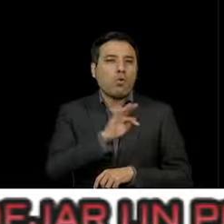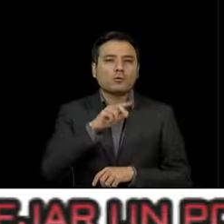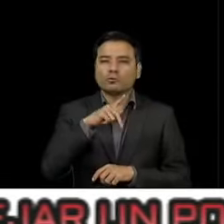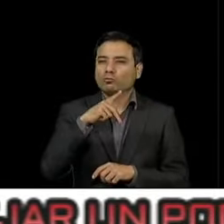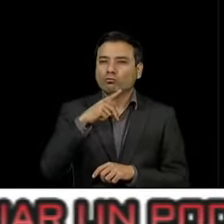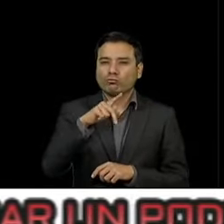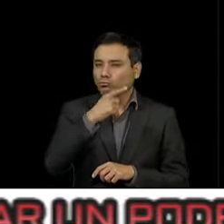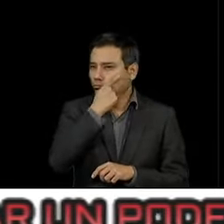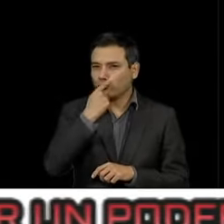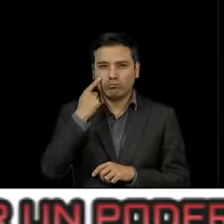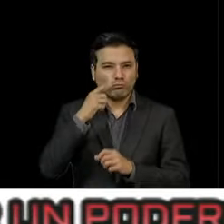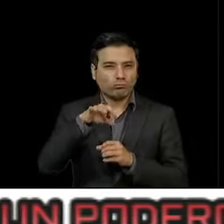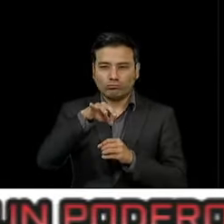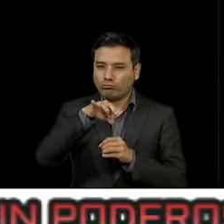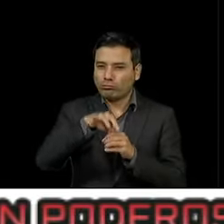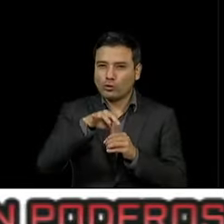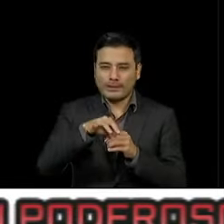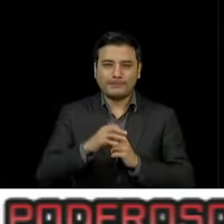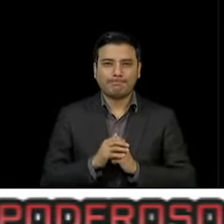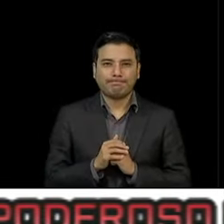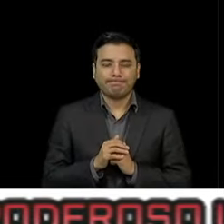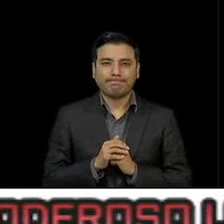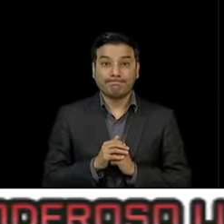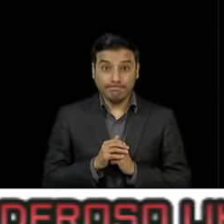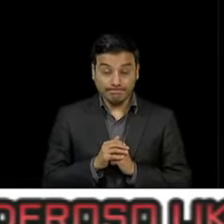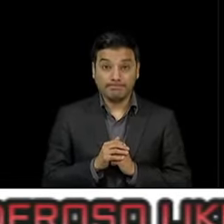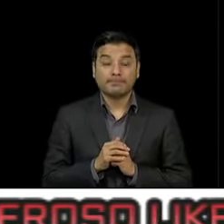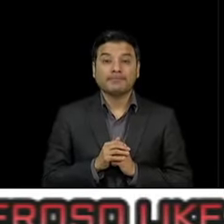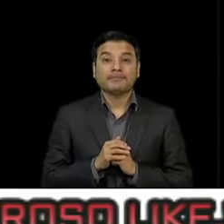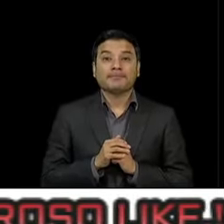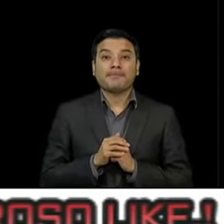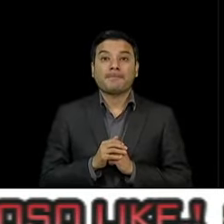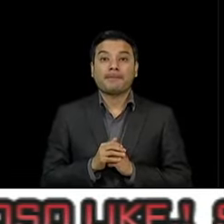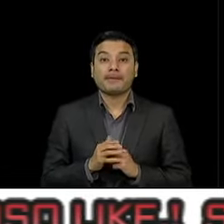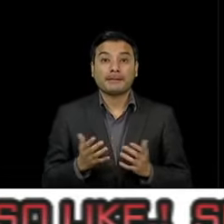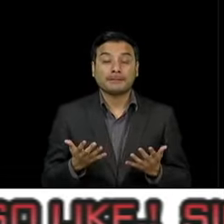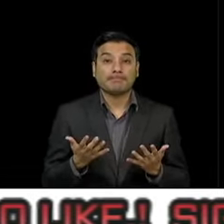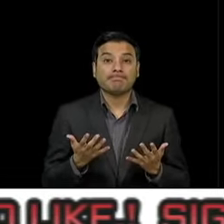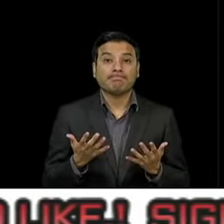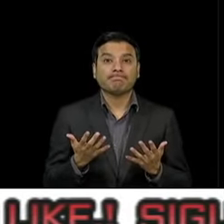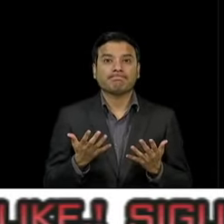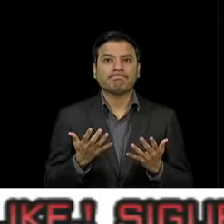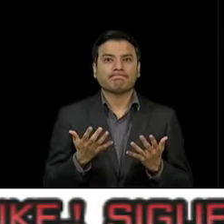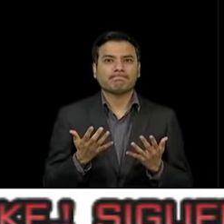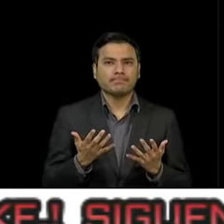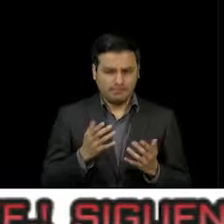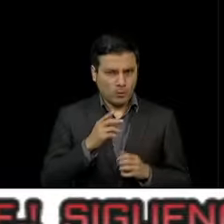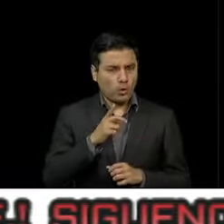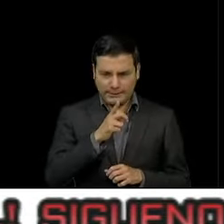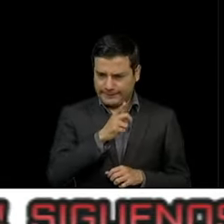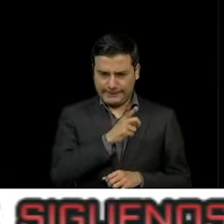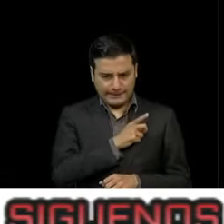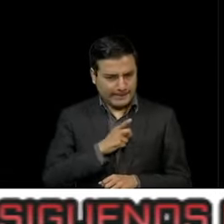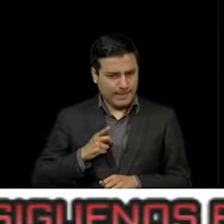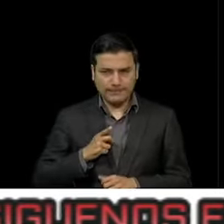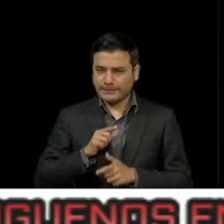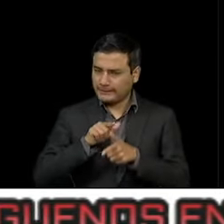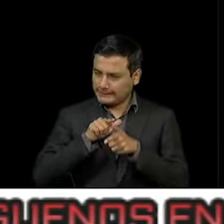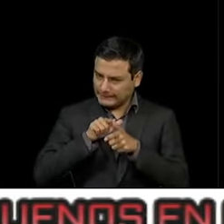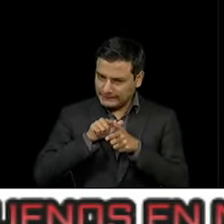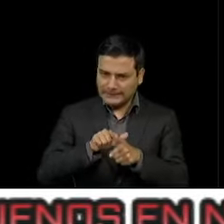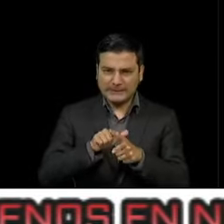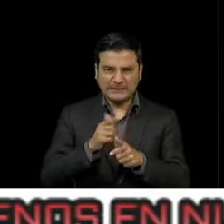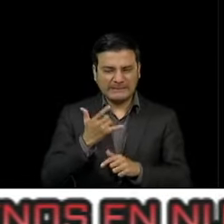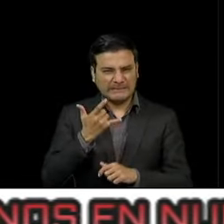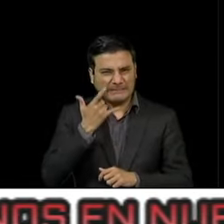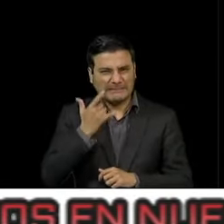representados. Estos logros no están exentos de siempre estarlos defendiendo. Estos logros no están exentos de